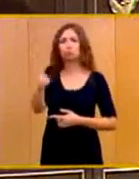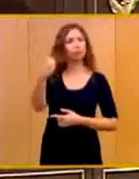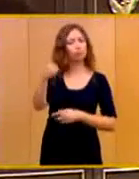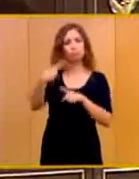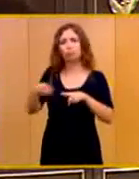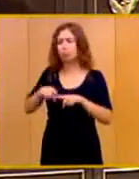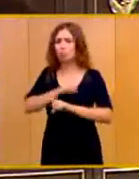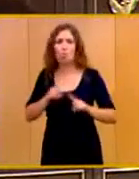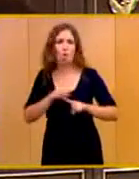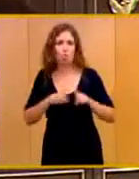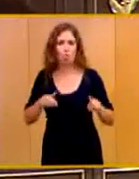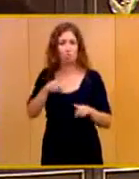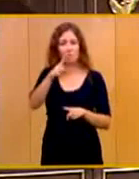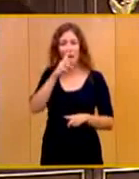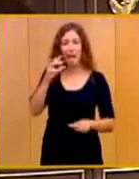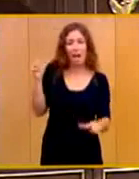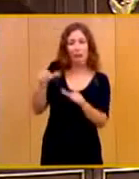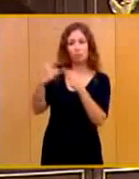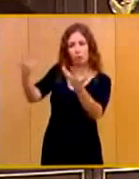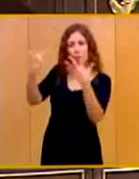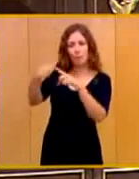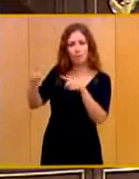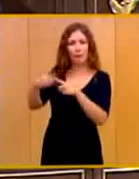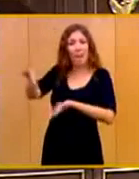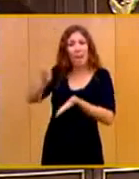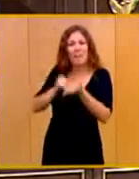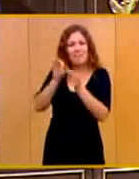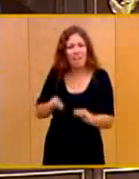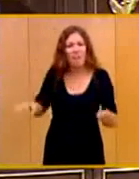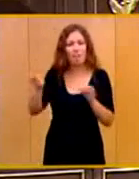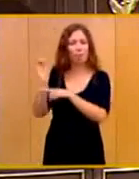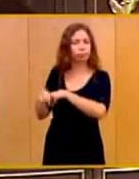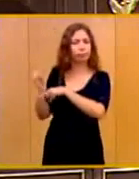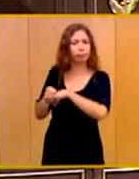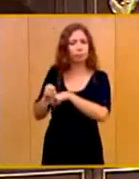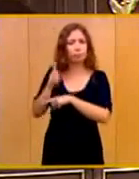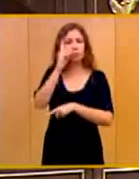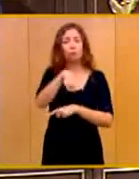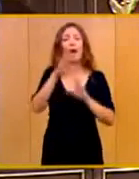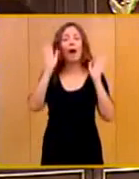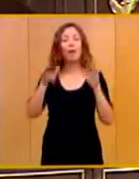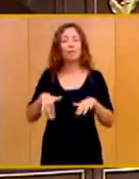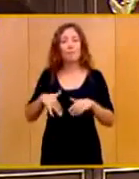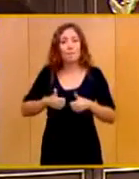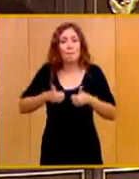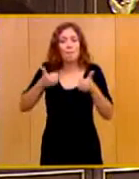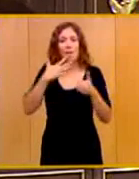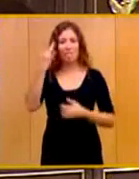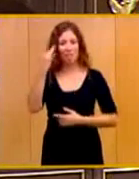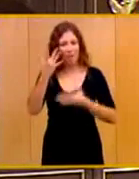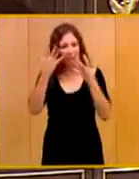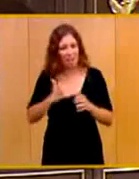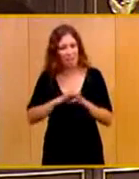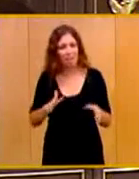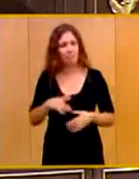las recomendaciones, porque se ha dejado caer alegremente por el tobogán de las deudas, porque ha dilapidado la mejor